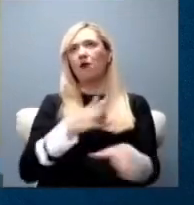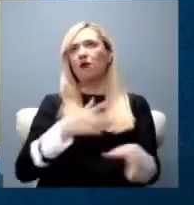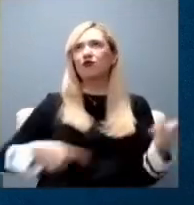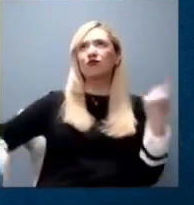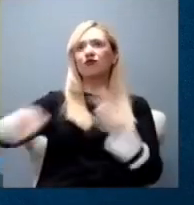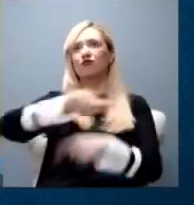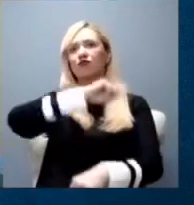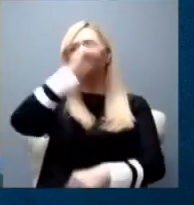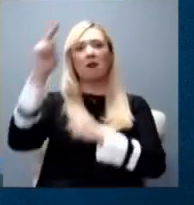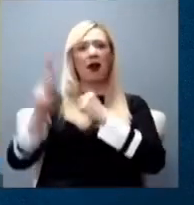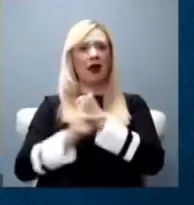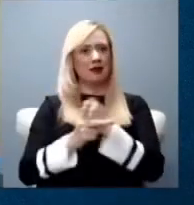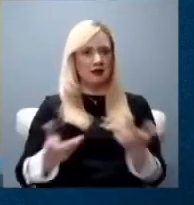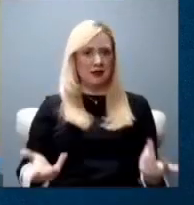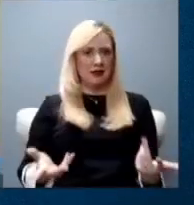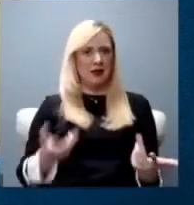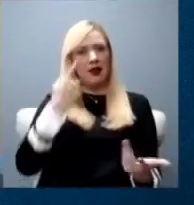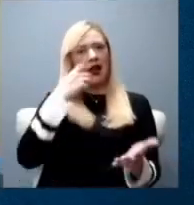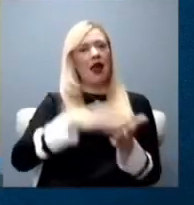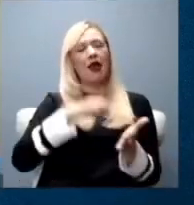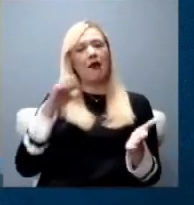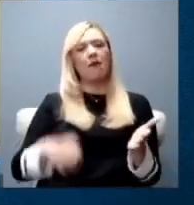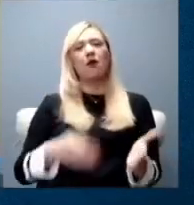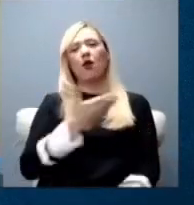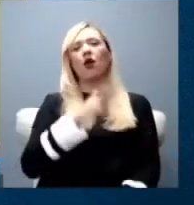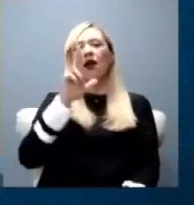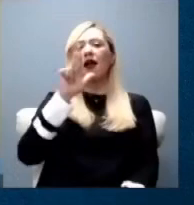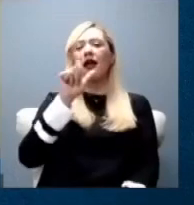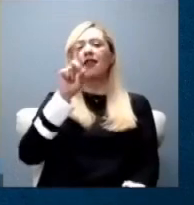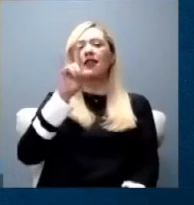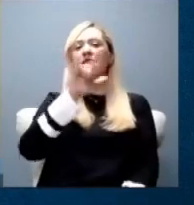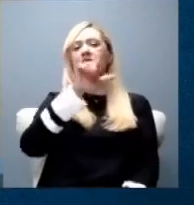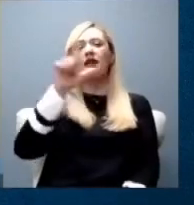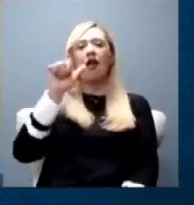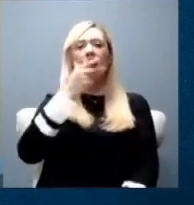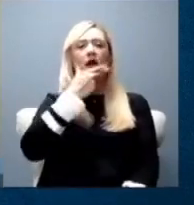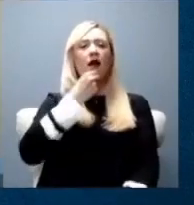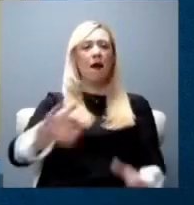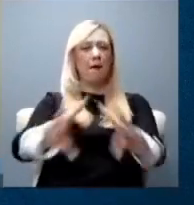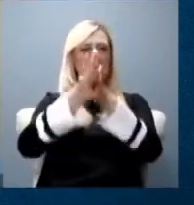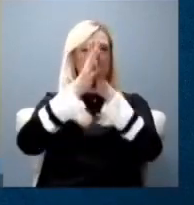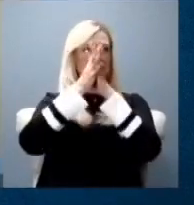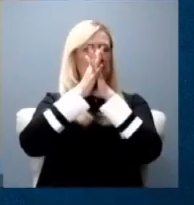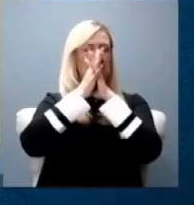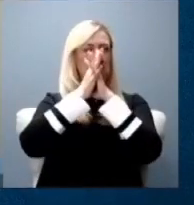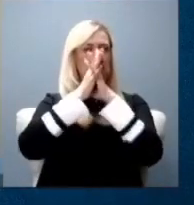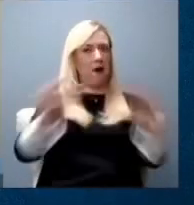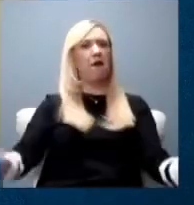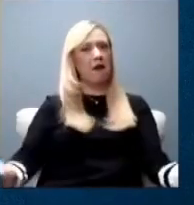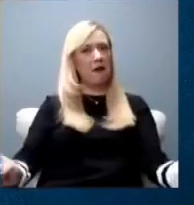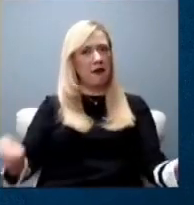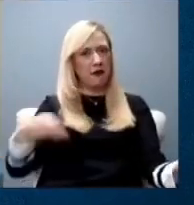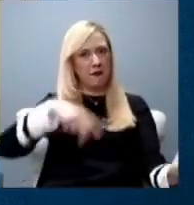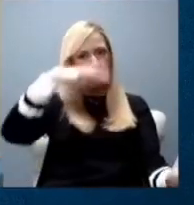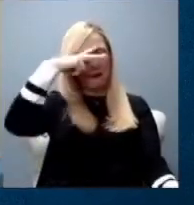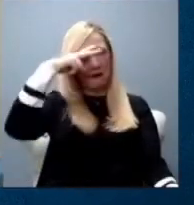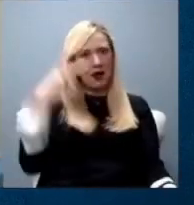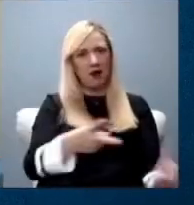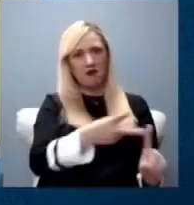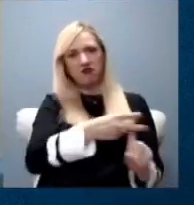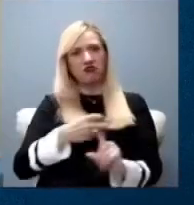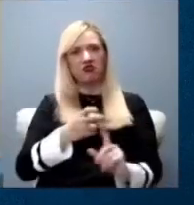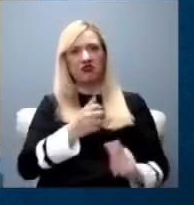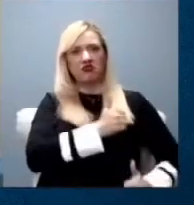la región. Un ejemplo claro es el caso Radilla Pacheco en México, que permitió la reforma constitucional, bueno, que ustedes conocen mejor